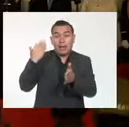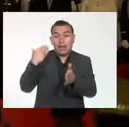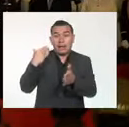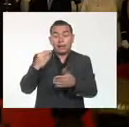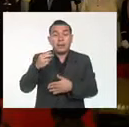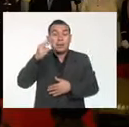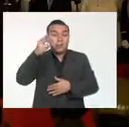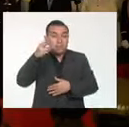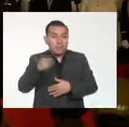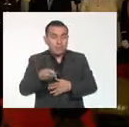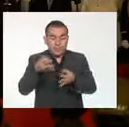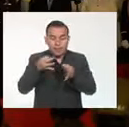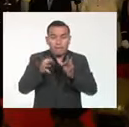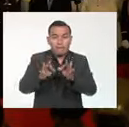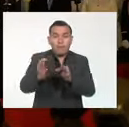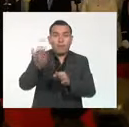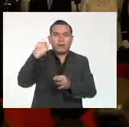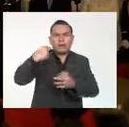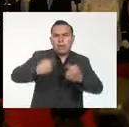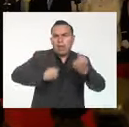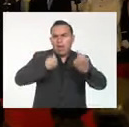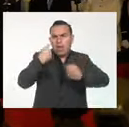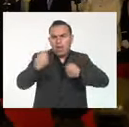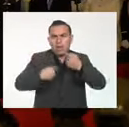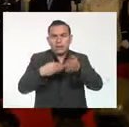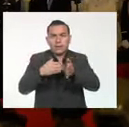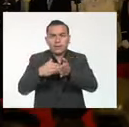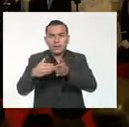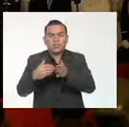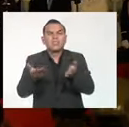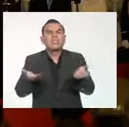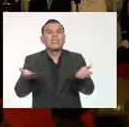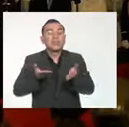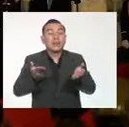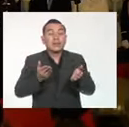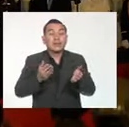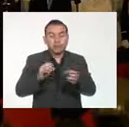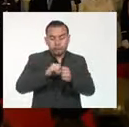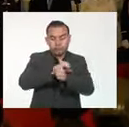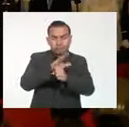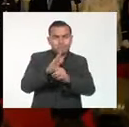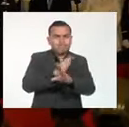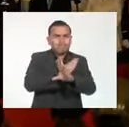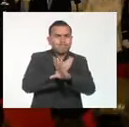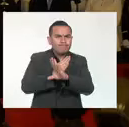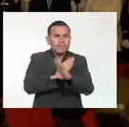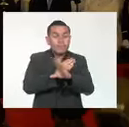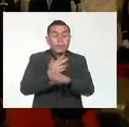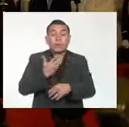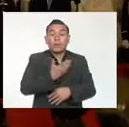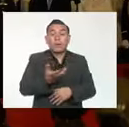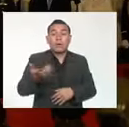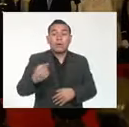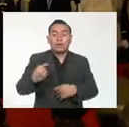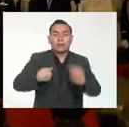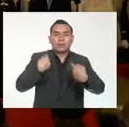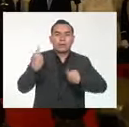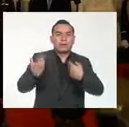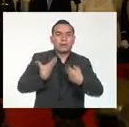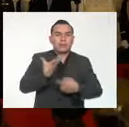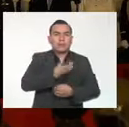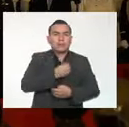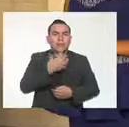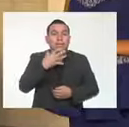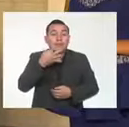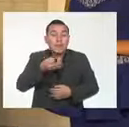la misma manera que se nos criticó cuando iniciamos las primeras medidas para combatir la pandemia, que se nos criticó hasta internacionalmente, de la